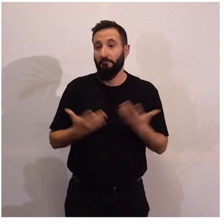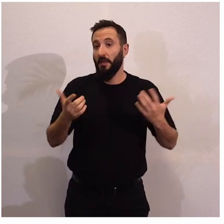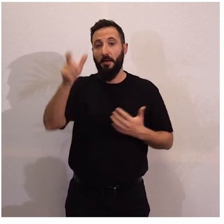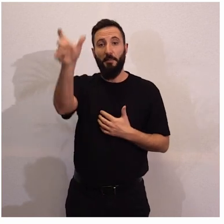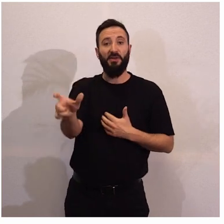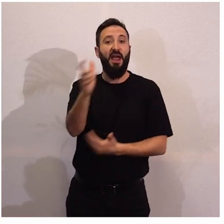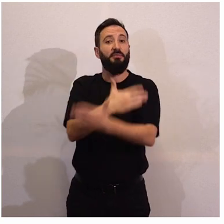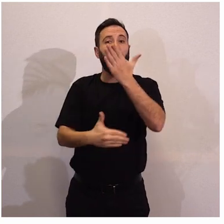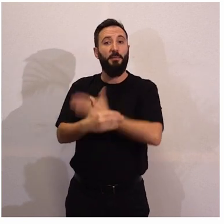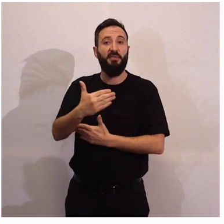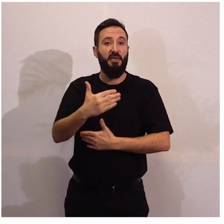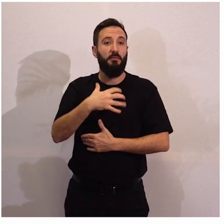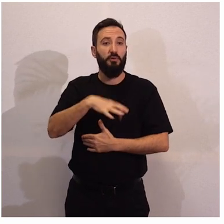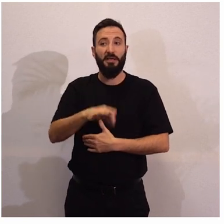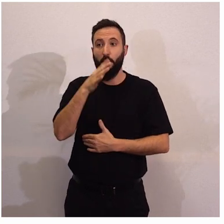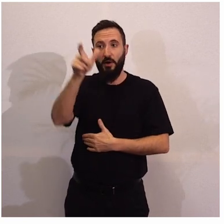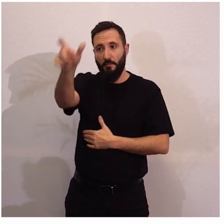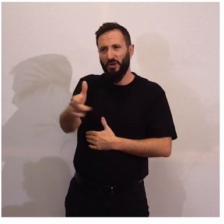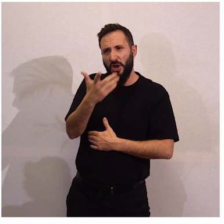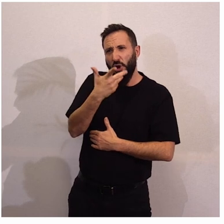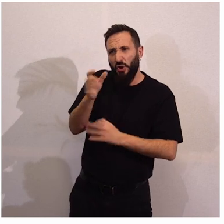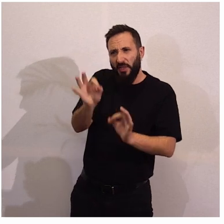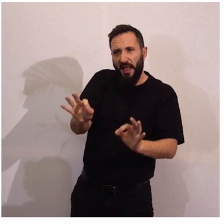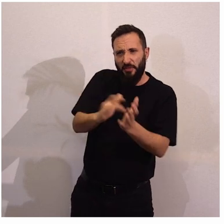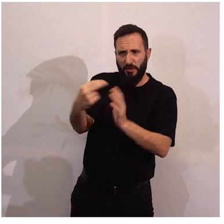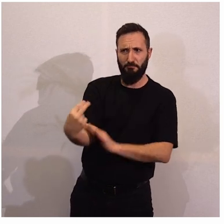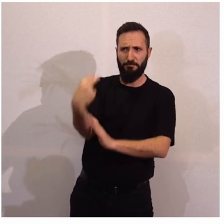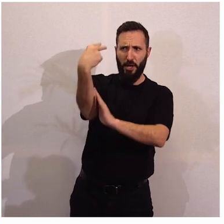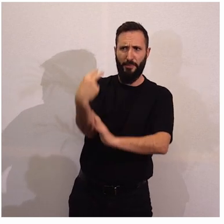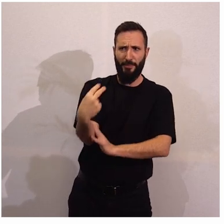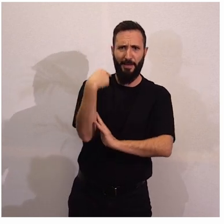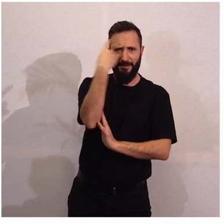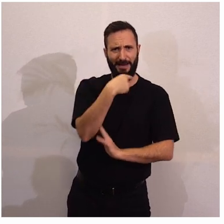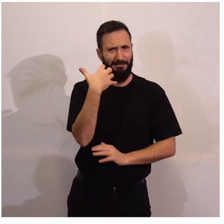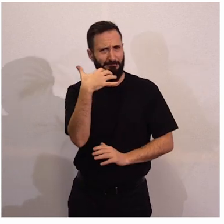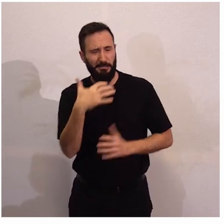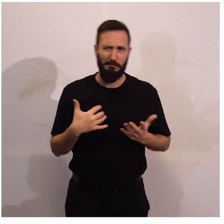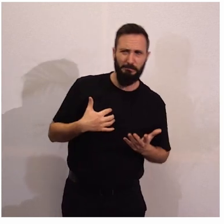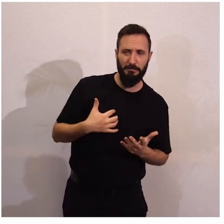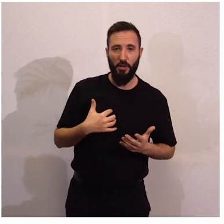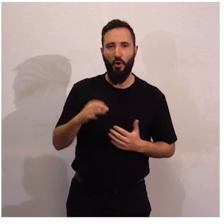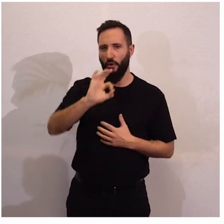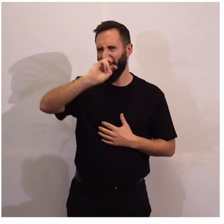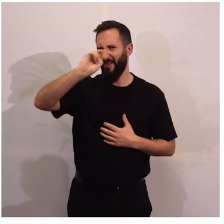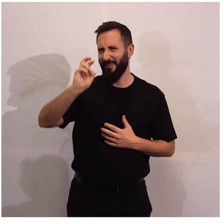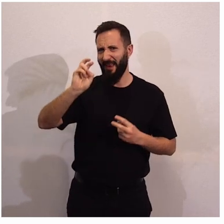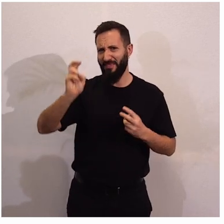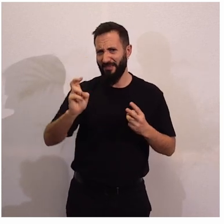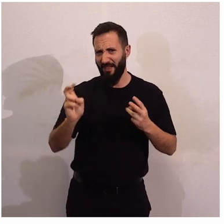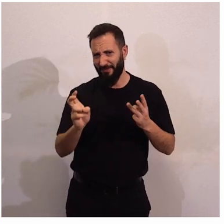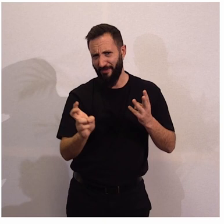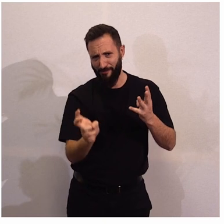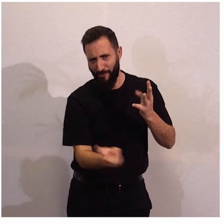con discapacidad, porque a lo mejor si no la conoces te ha mirado de una manera y tal, o porque, etcétera, etcétera.